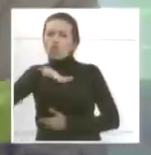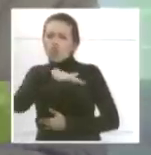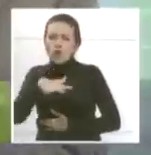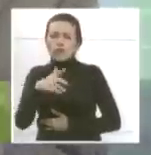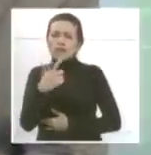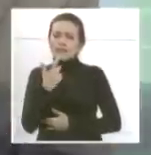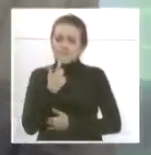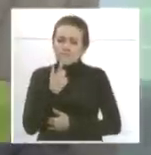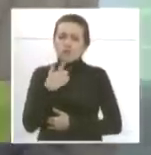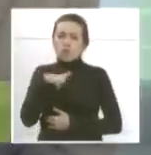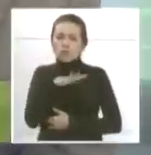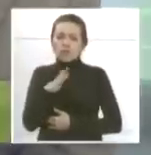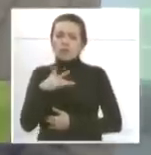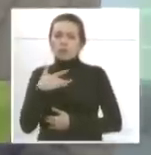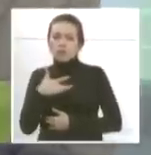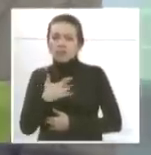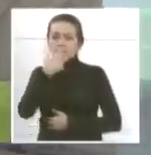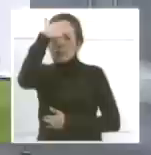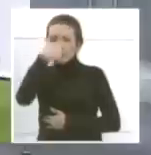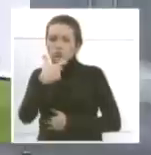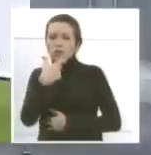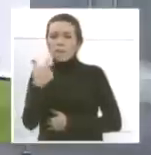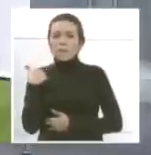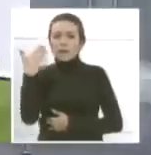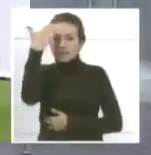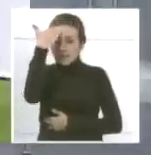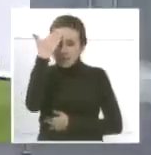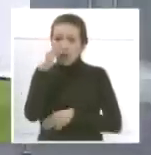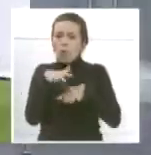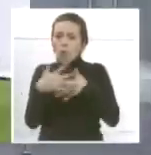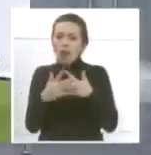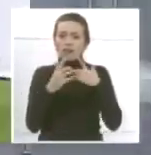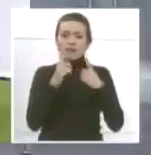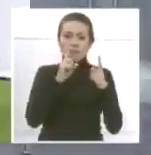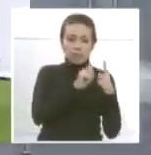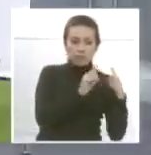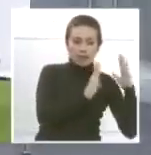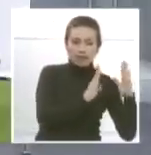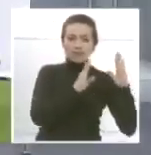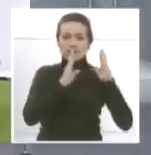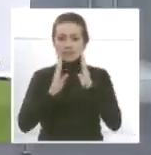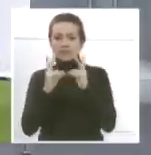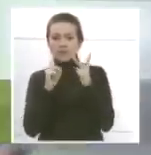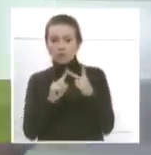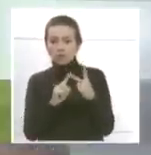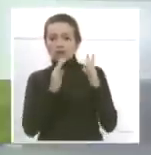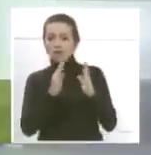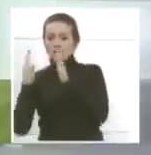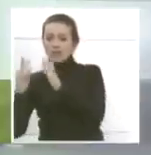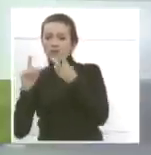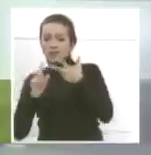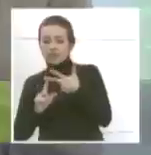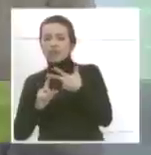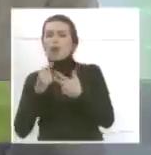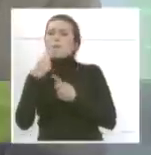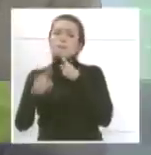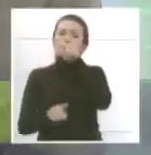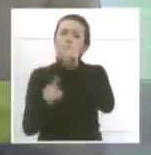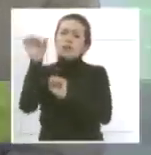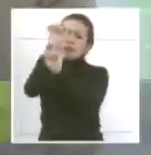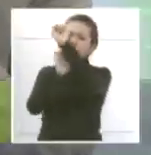del proceso degenerativo está la columna. Se encuentra la y de acuerdo a la etapa, se hacen los correctivos. Bien, ¿y la prevención? La